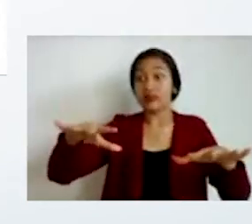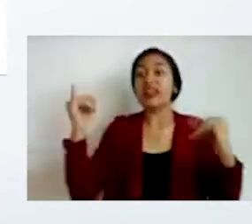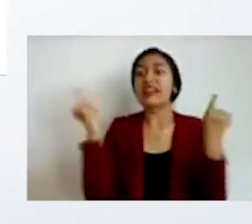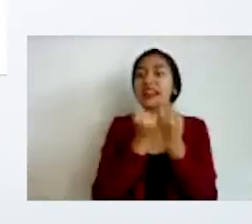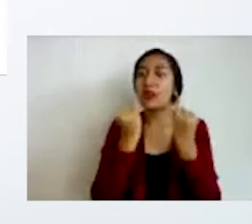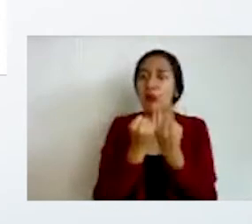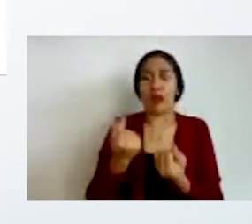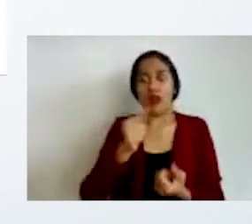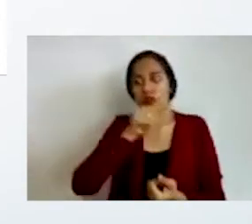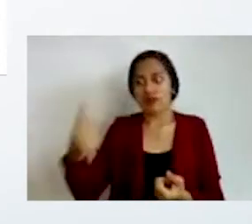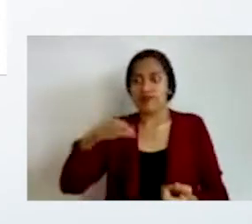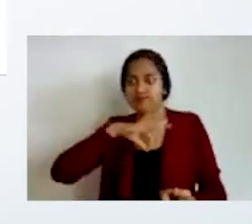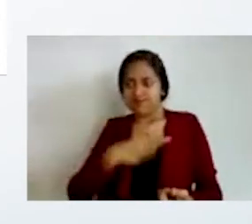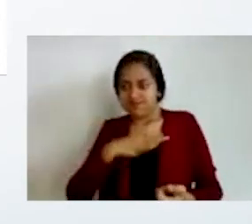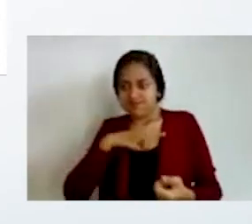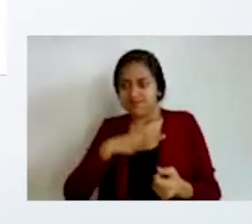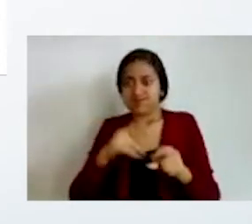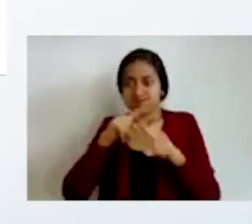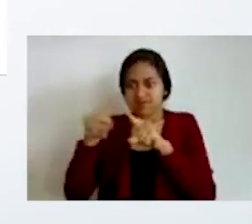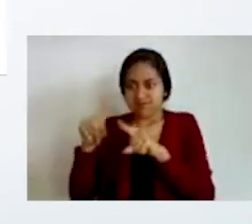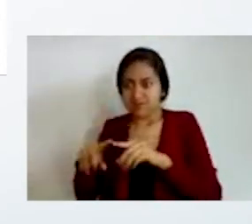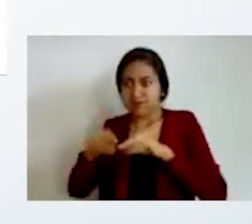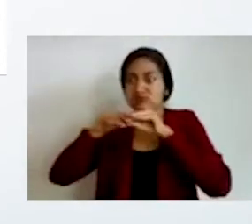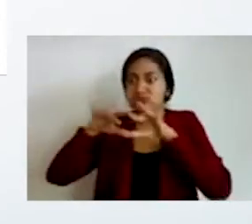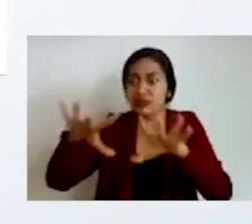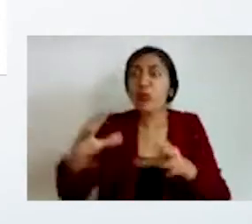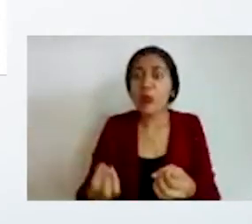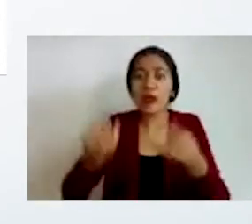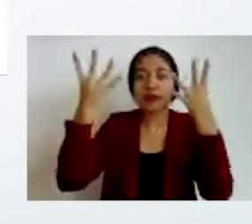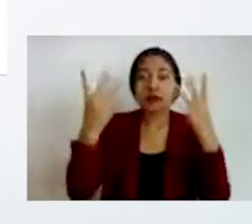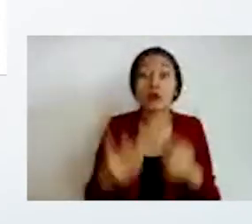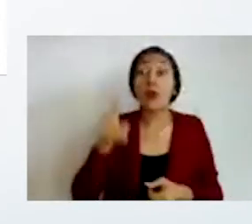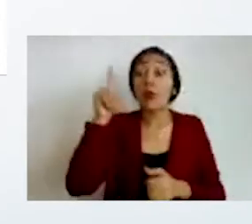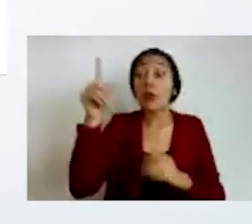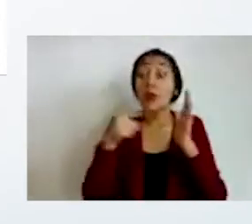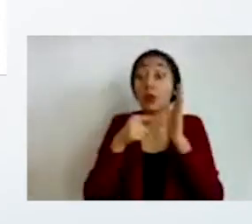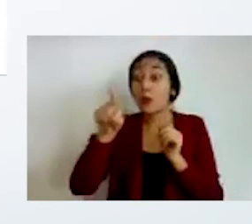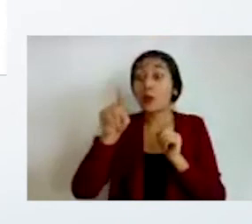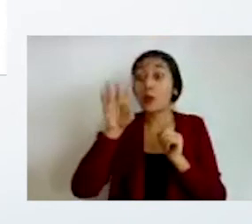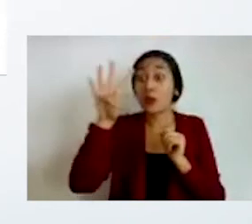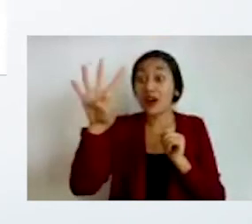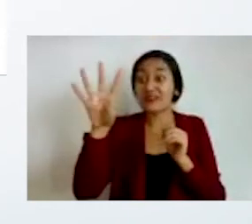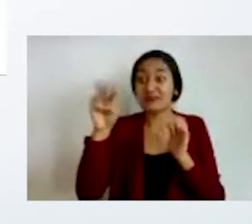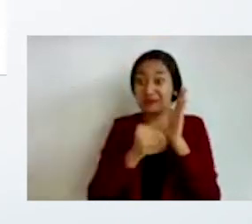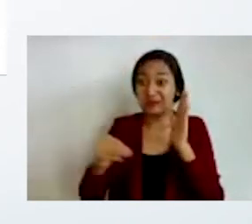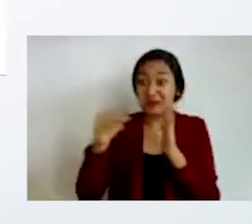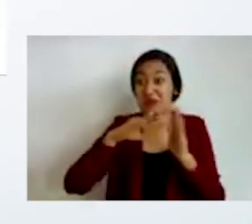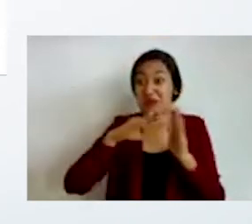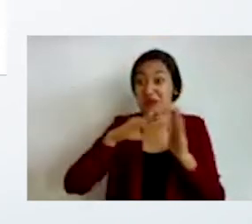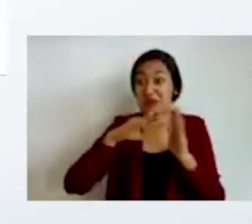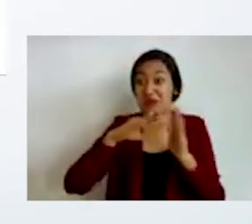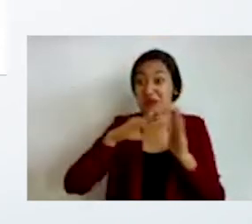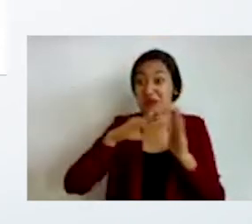gráfica dice que serían 9.4 millones de infecciones, de las cuales podría haber hasta